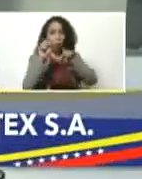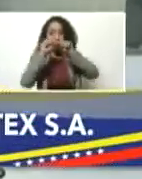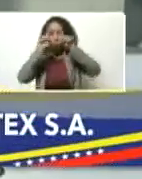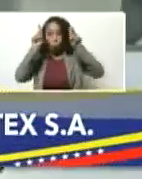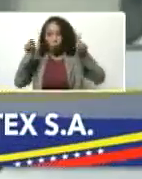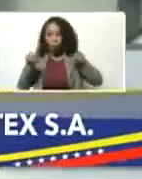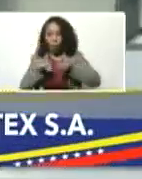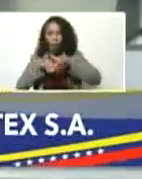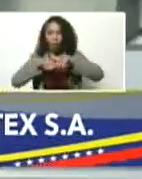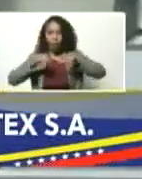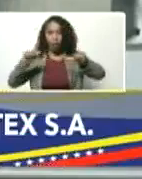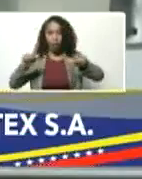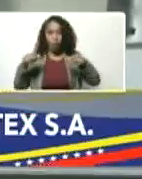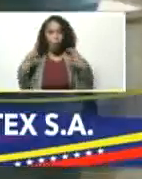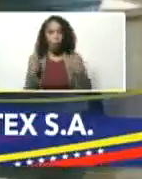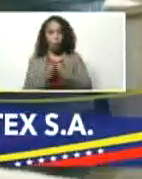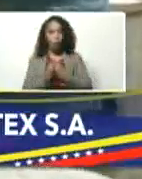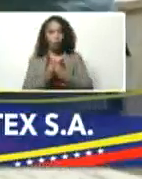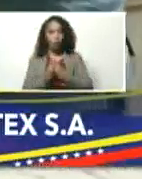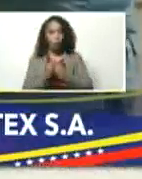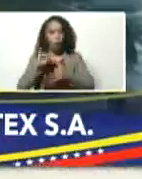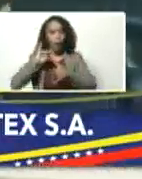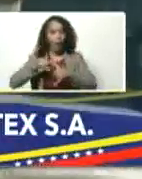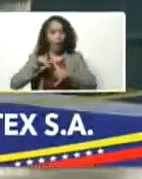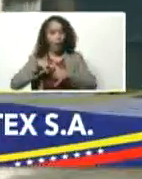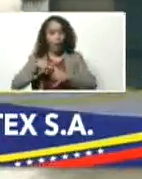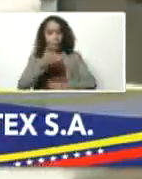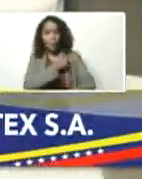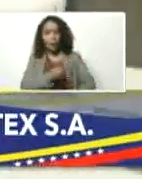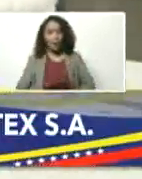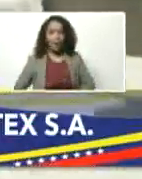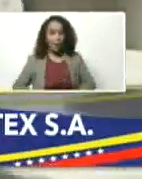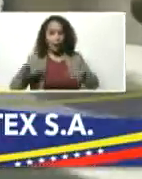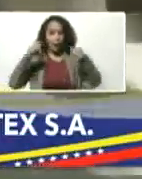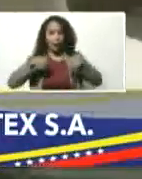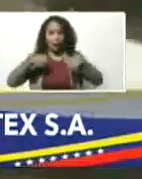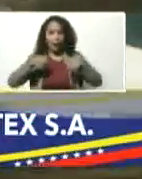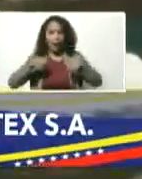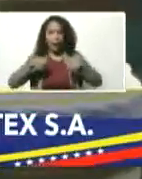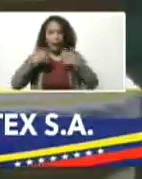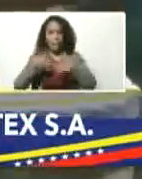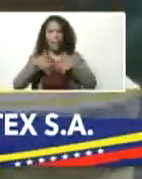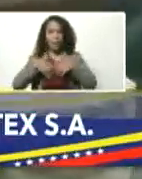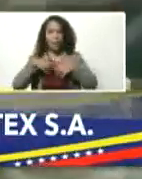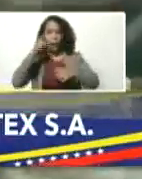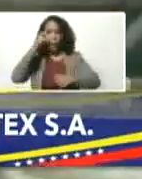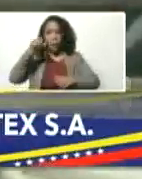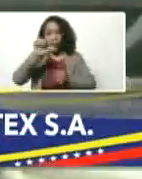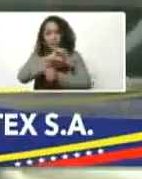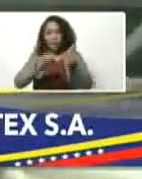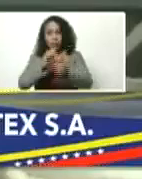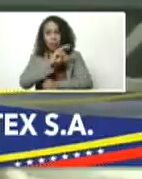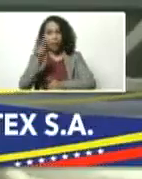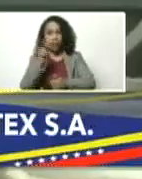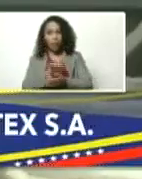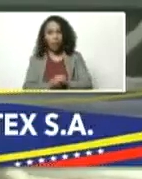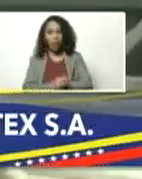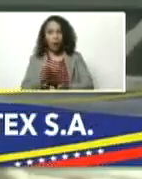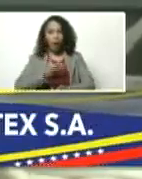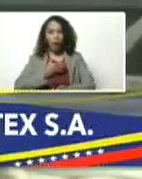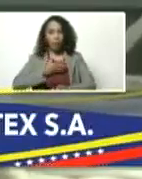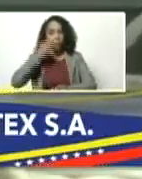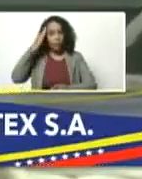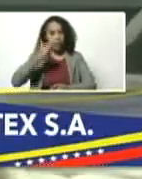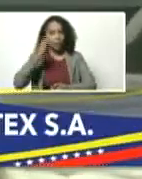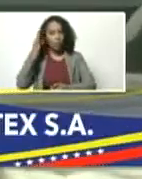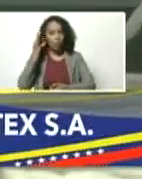territorio en compañía del ingeniero Sariquen, presidente de la empresa, el ingeniero Riera, vicepresidente, la alcaldesa de